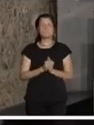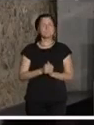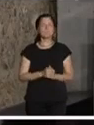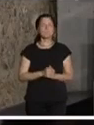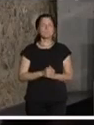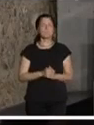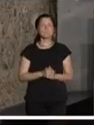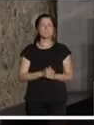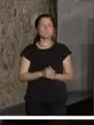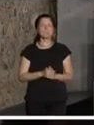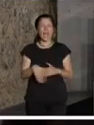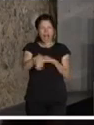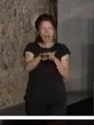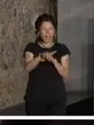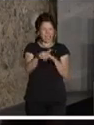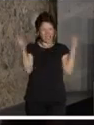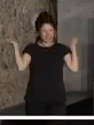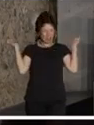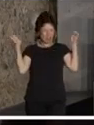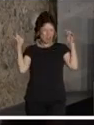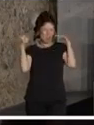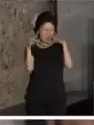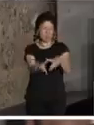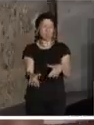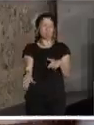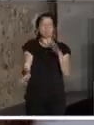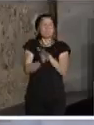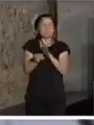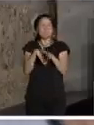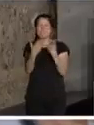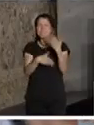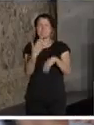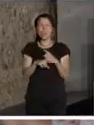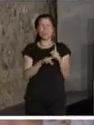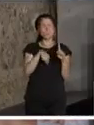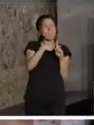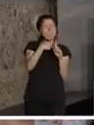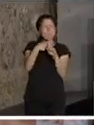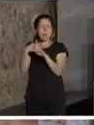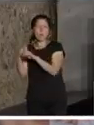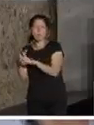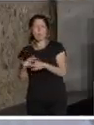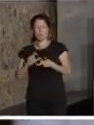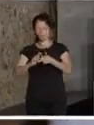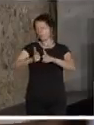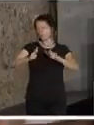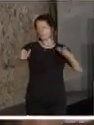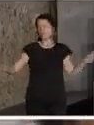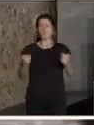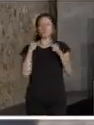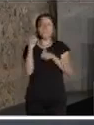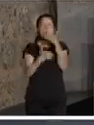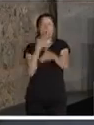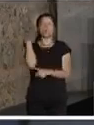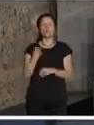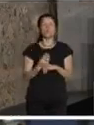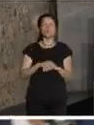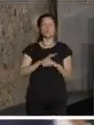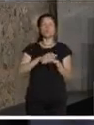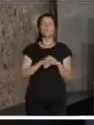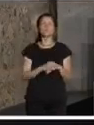multiplicarse hay que salir a las calles hay que continuar sumando fortaleciendo este proceso